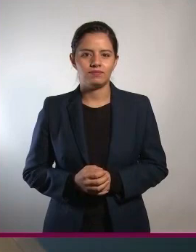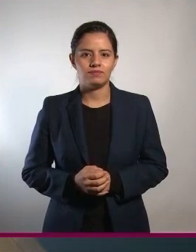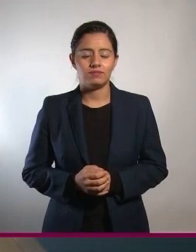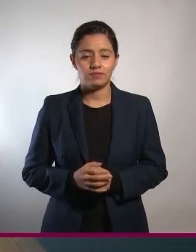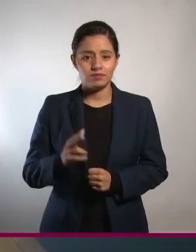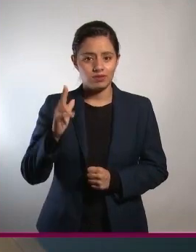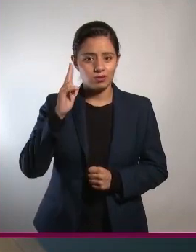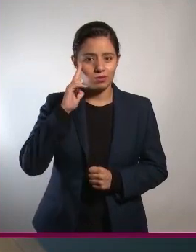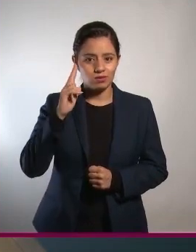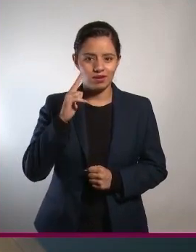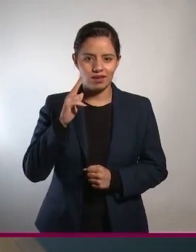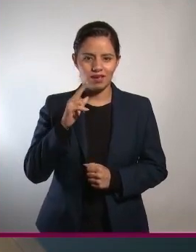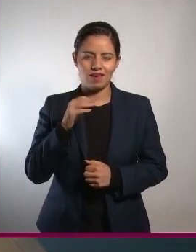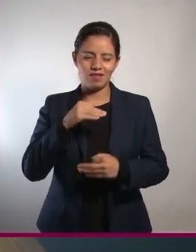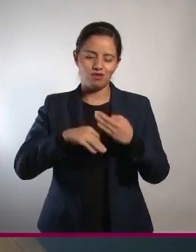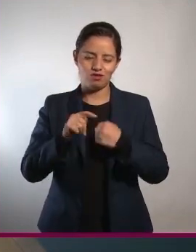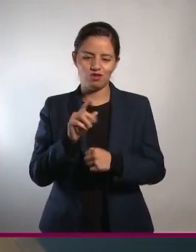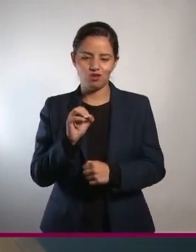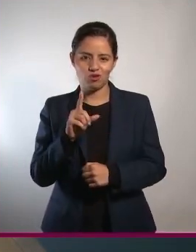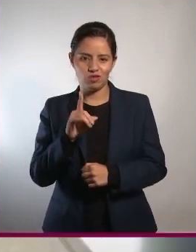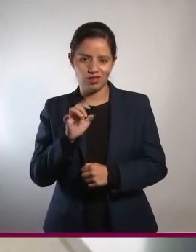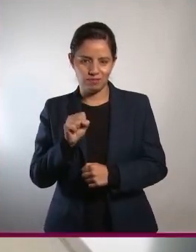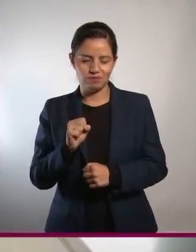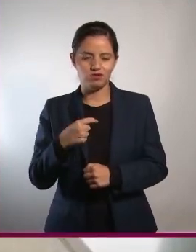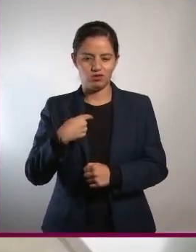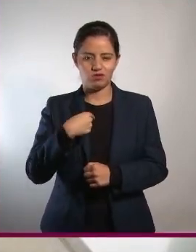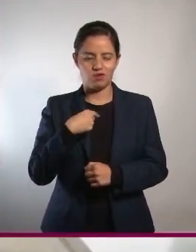Hola a todos, yo soy Alan Macié.